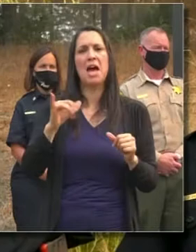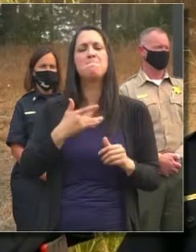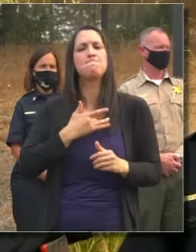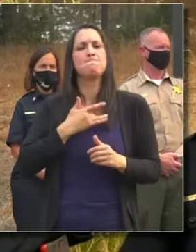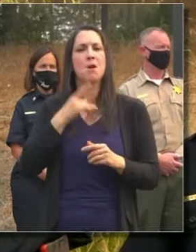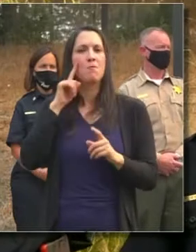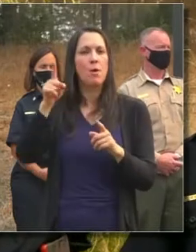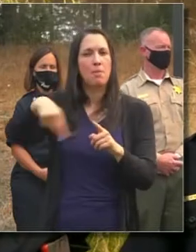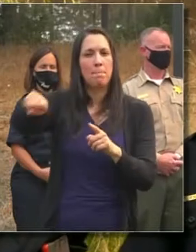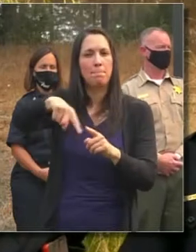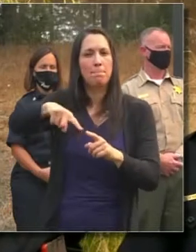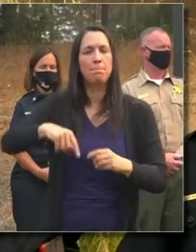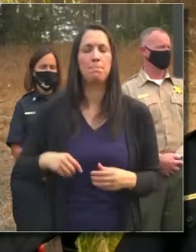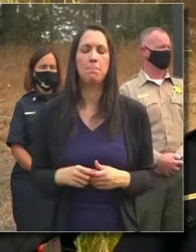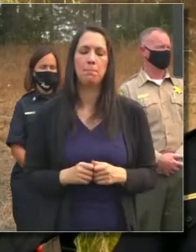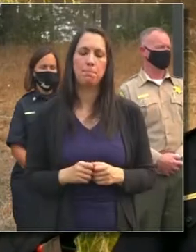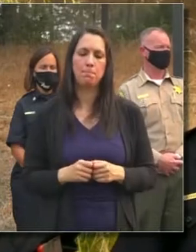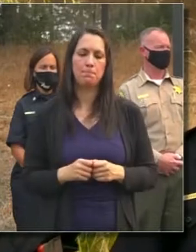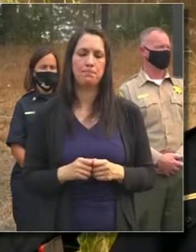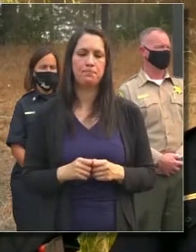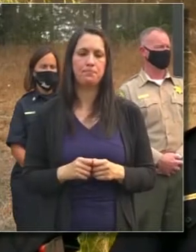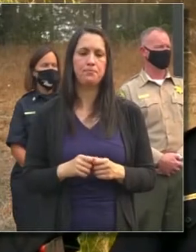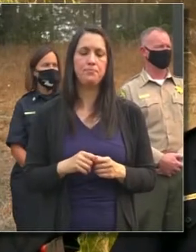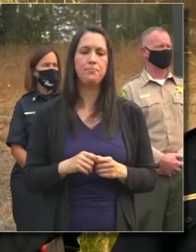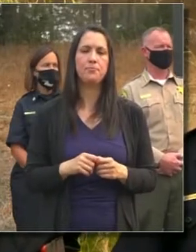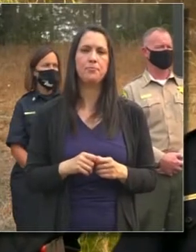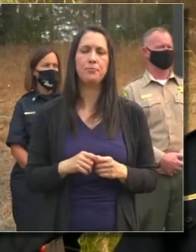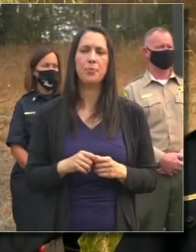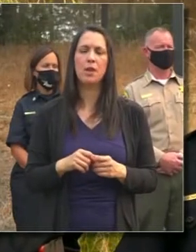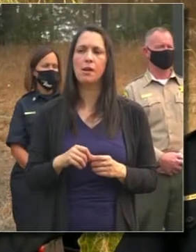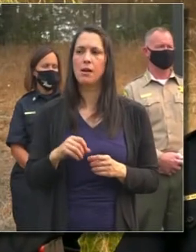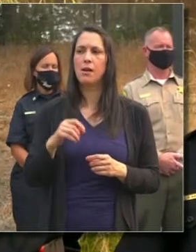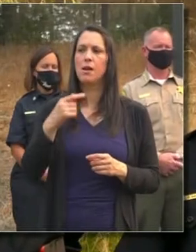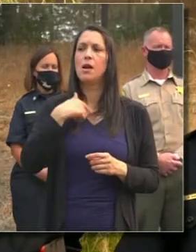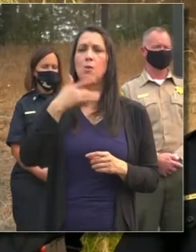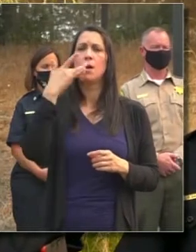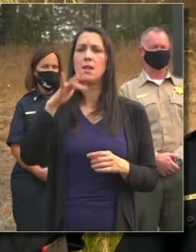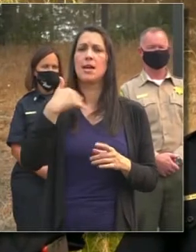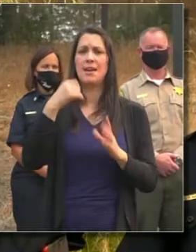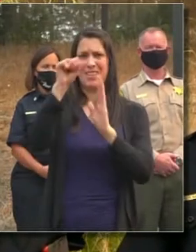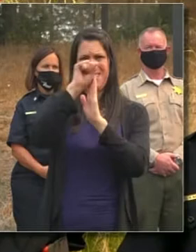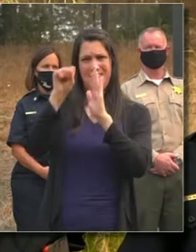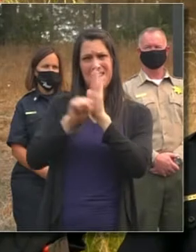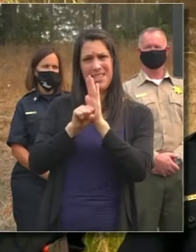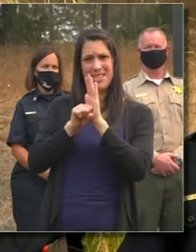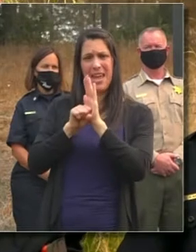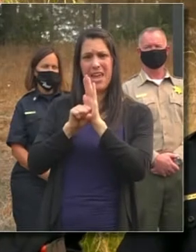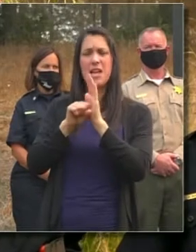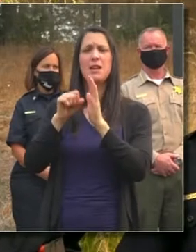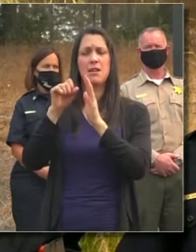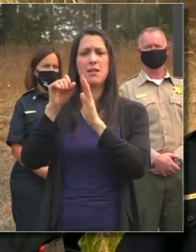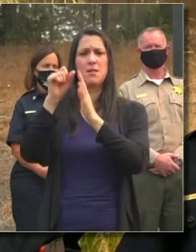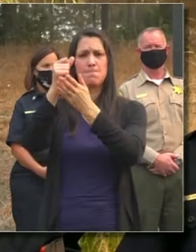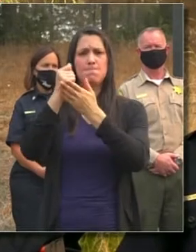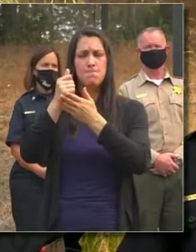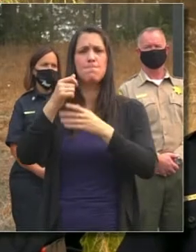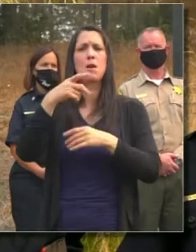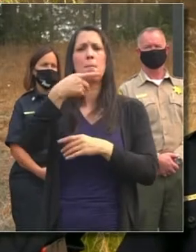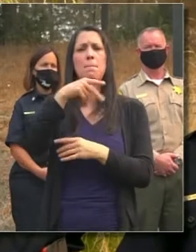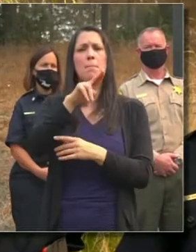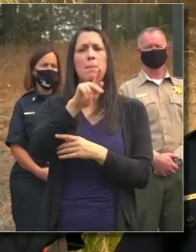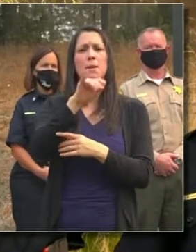de agradecimiento esa es la oportunidad de hacerlo y esta tarde tenemos la suerte de tener aquí a los líderes del estado de